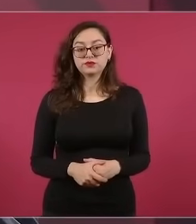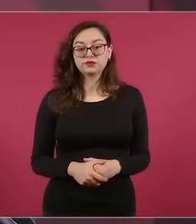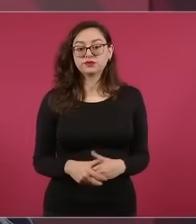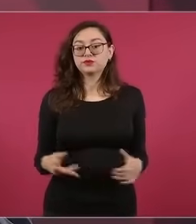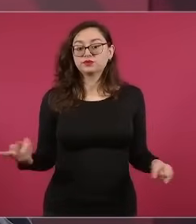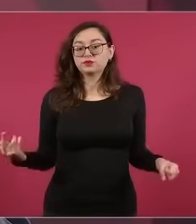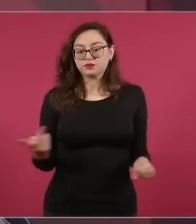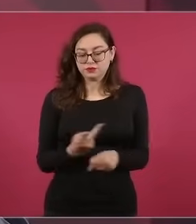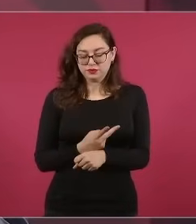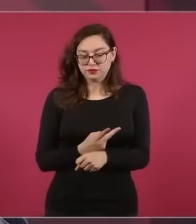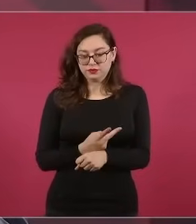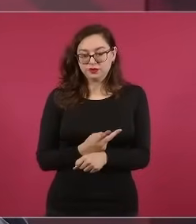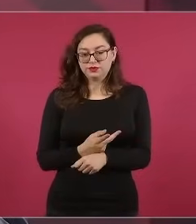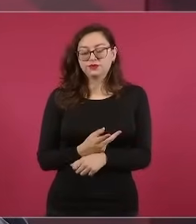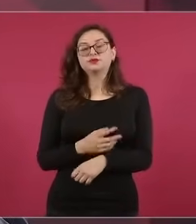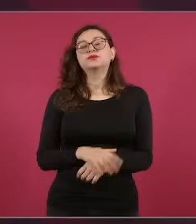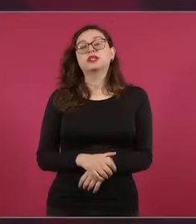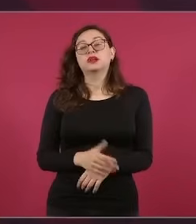deformaron,